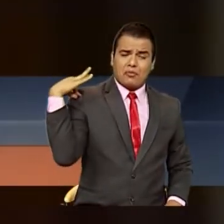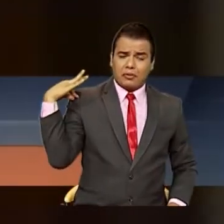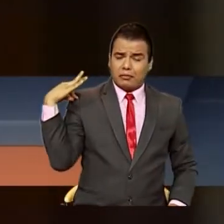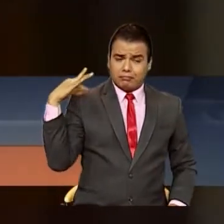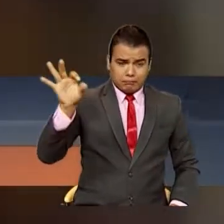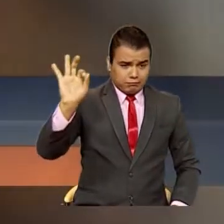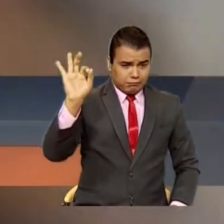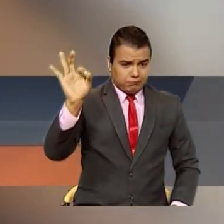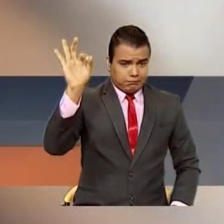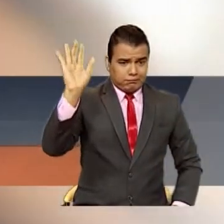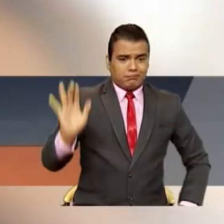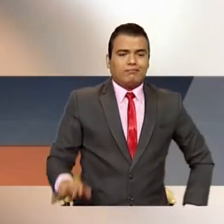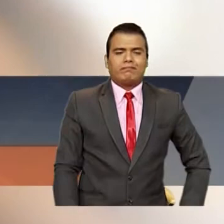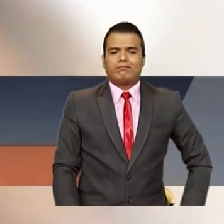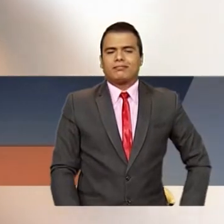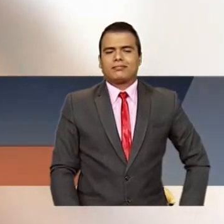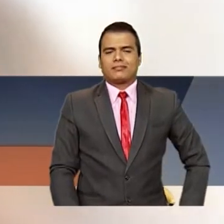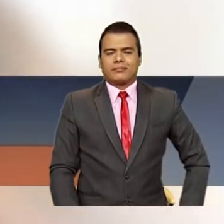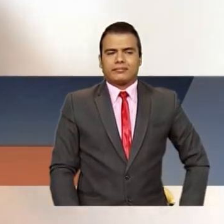muy bien.